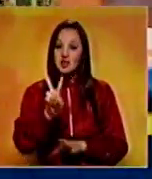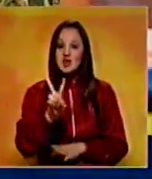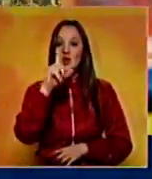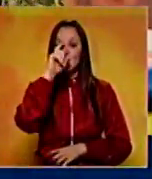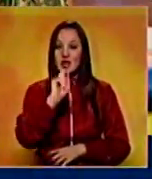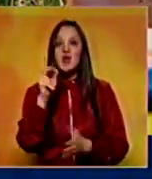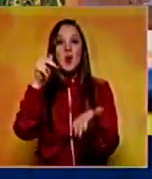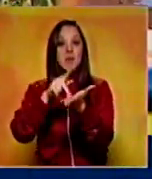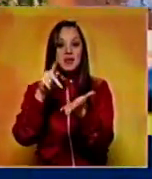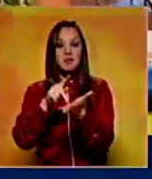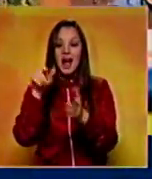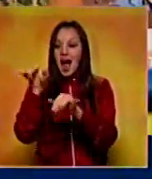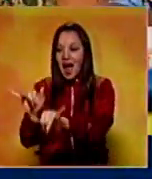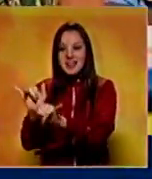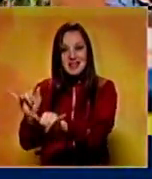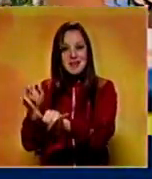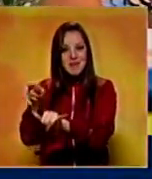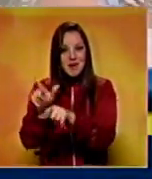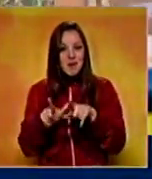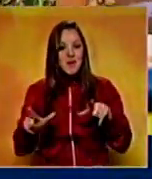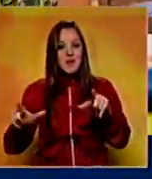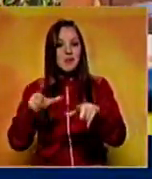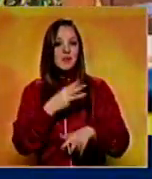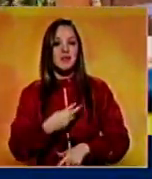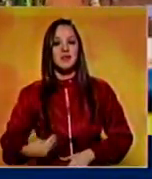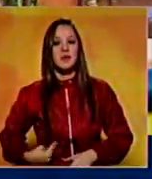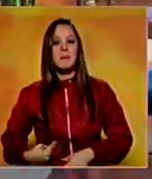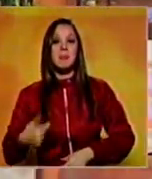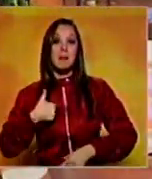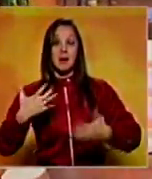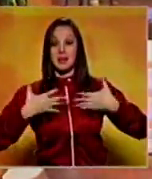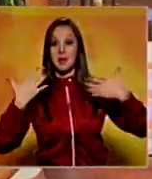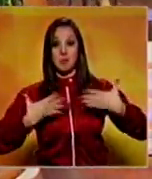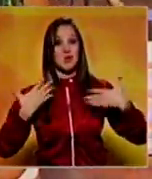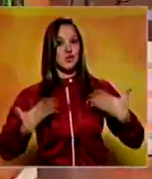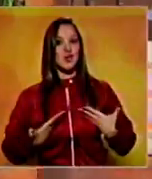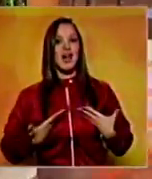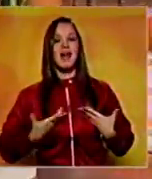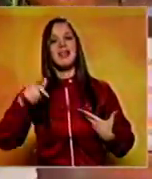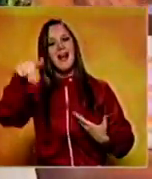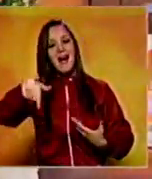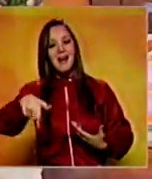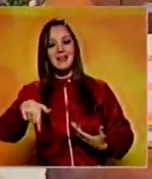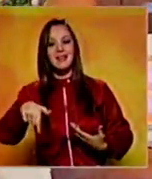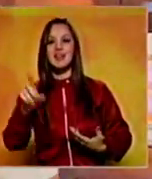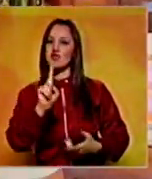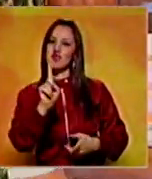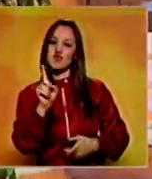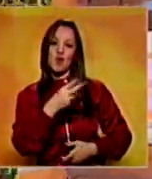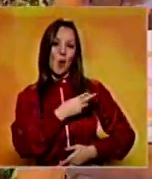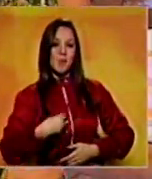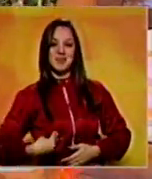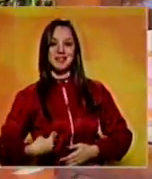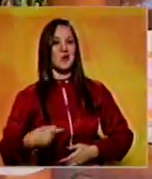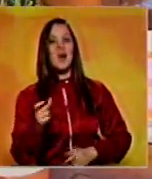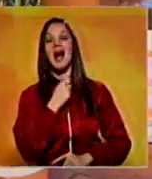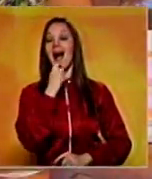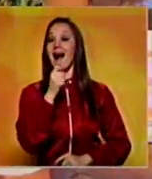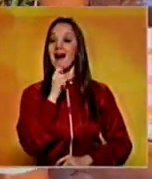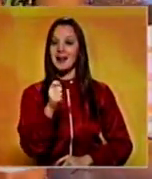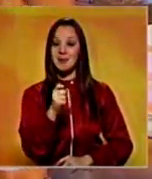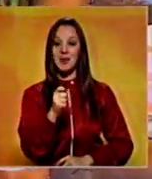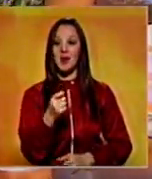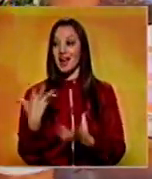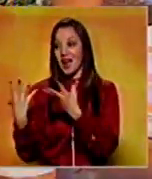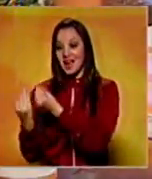estuve yo también en este mismo escenario, en la gala interactiva. Ha sido emocionante volver a estar en este escenario, ya no como Miss, sino como animadora. Y más de mano